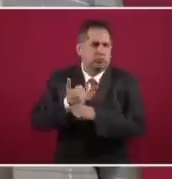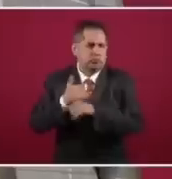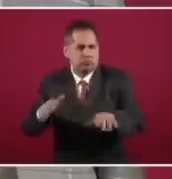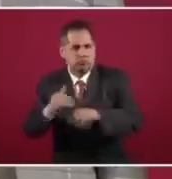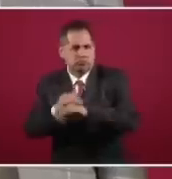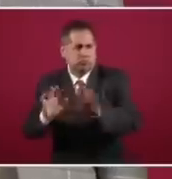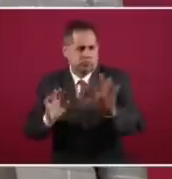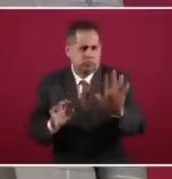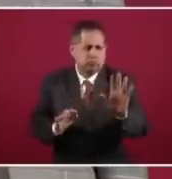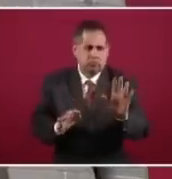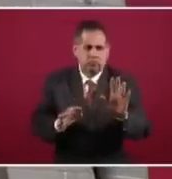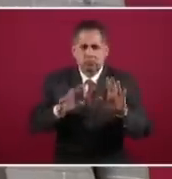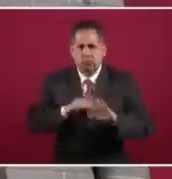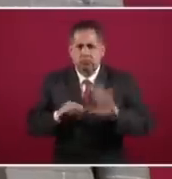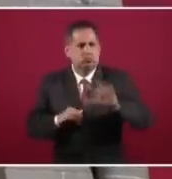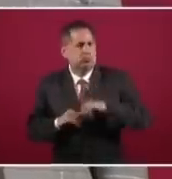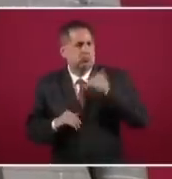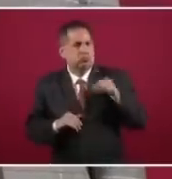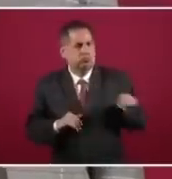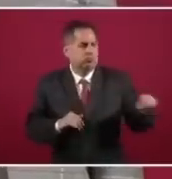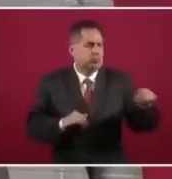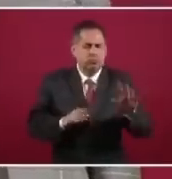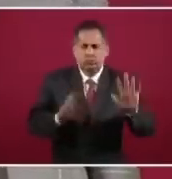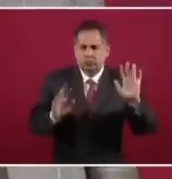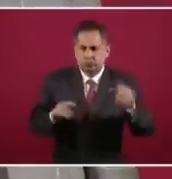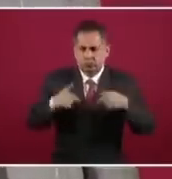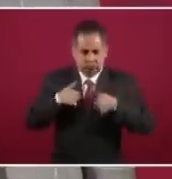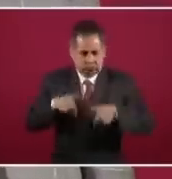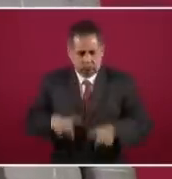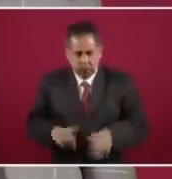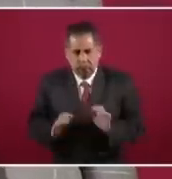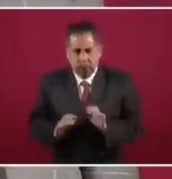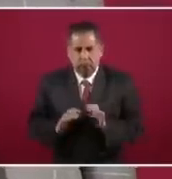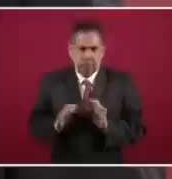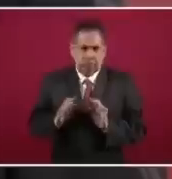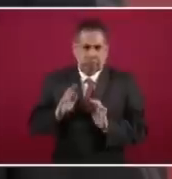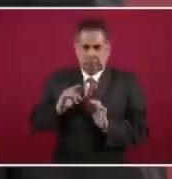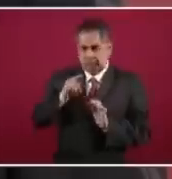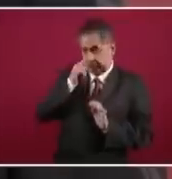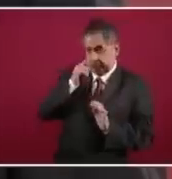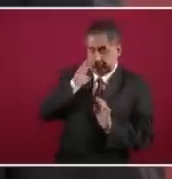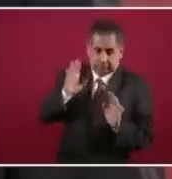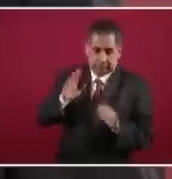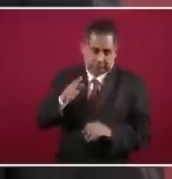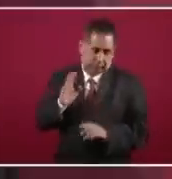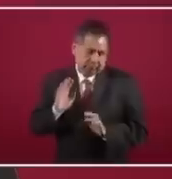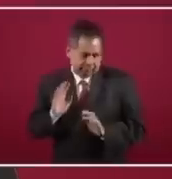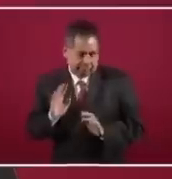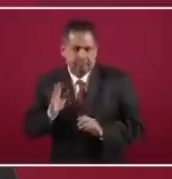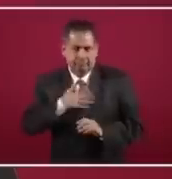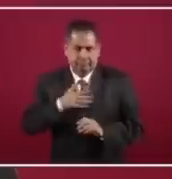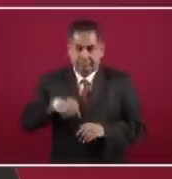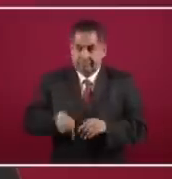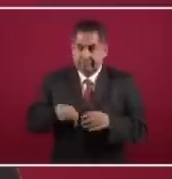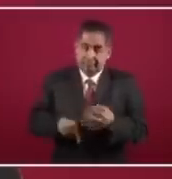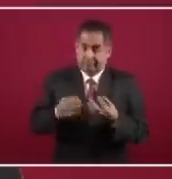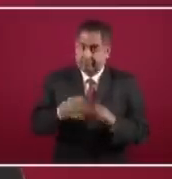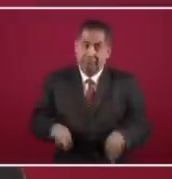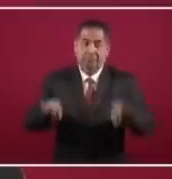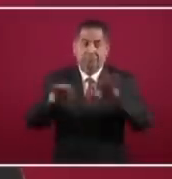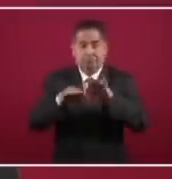información. Hay otros, pero este no es por presumir, pero este es muy